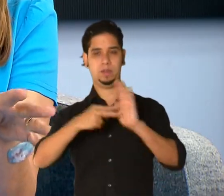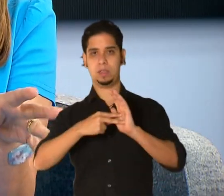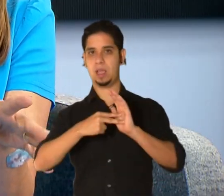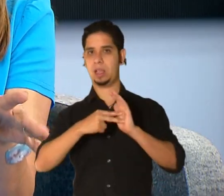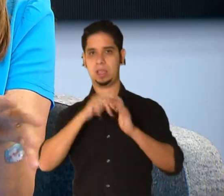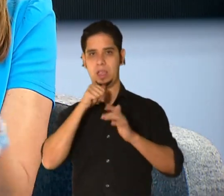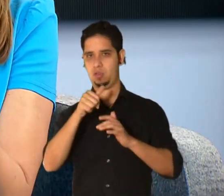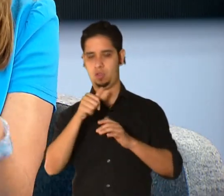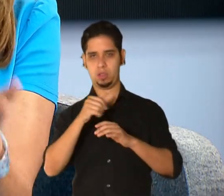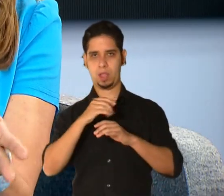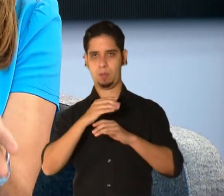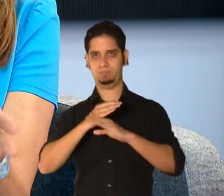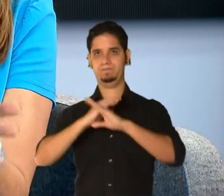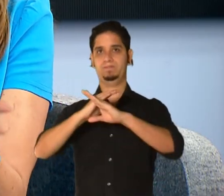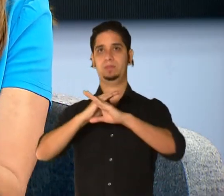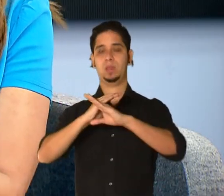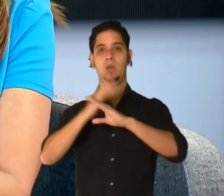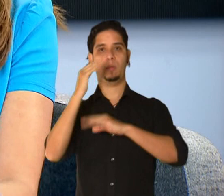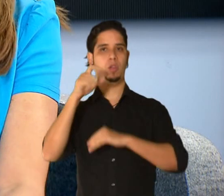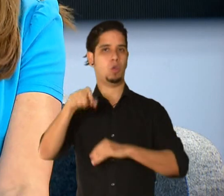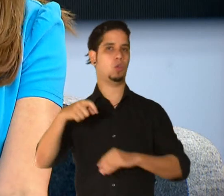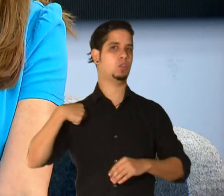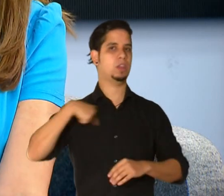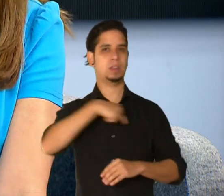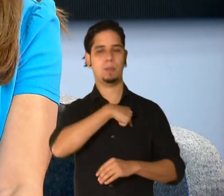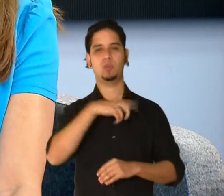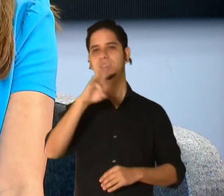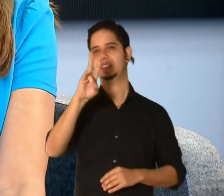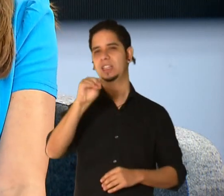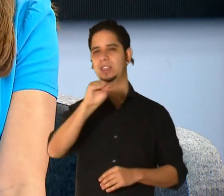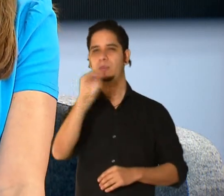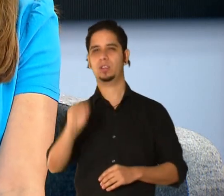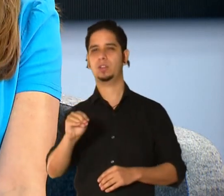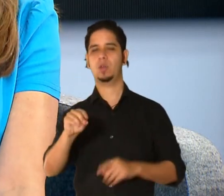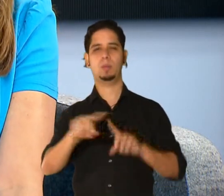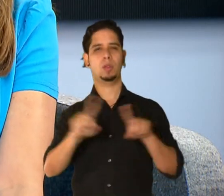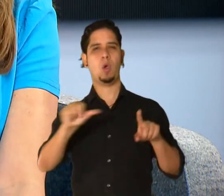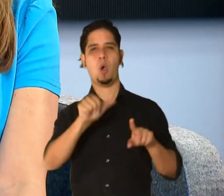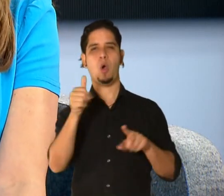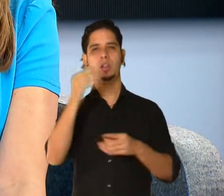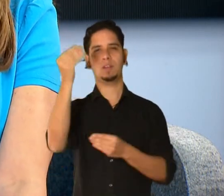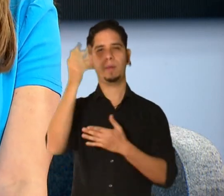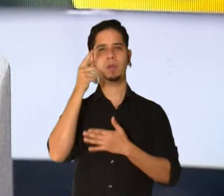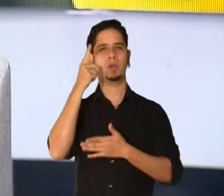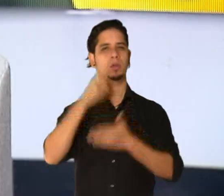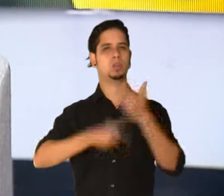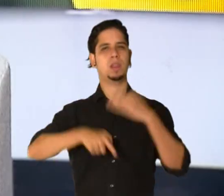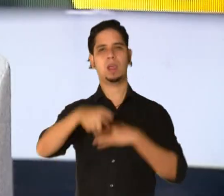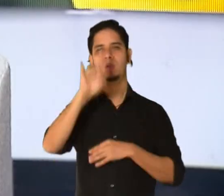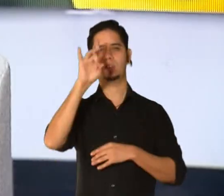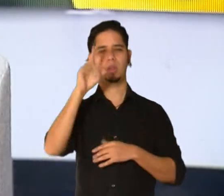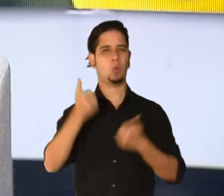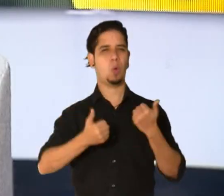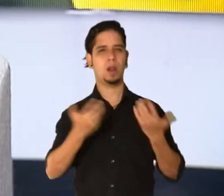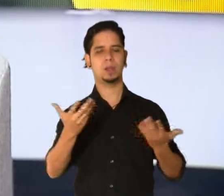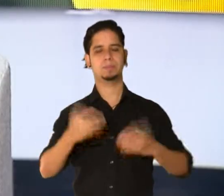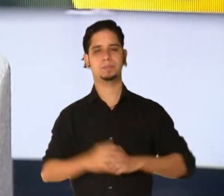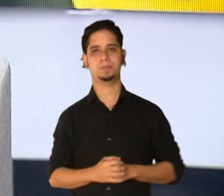de la inmunidad de rebaño, que es casi un 70%. Pero ¿qué otros datos recogieron ustedes ahí? Bueno,